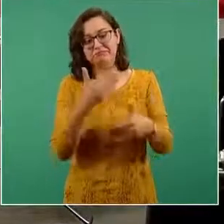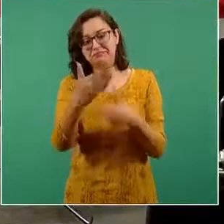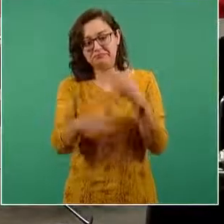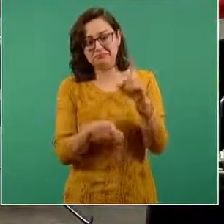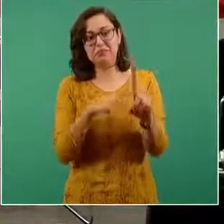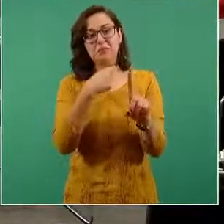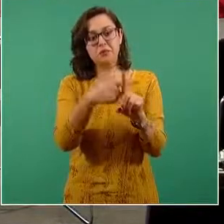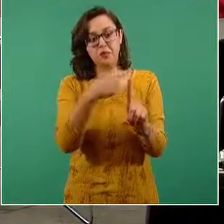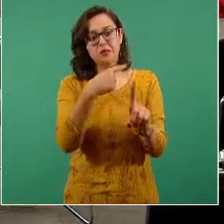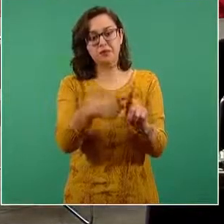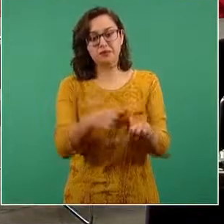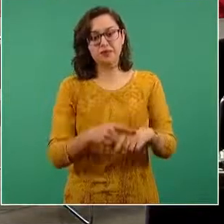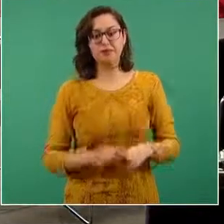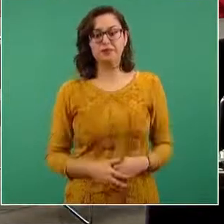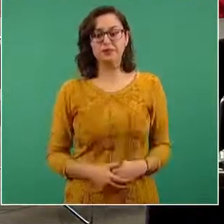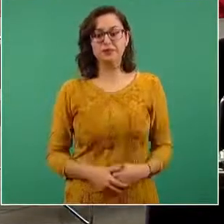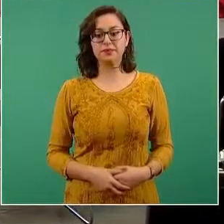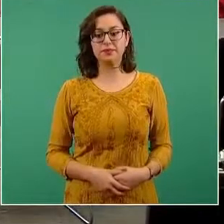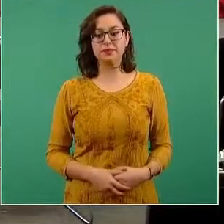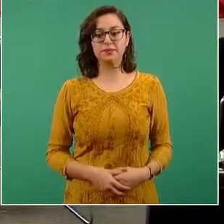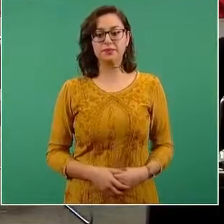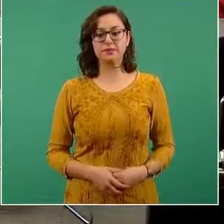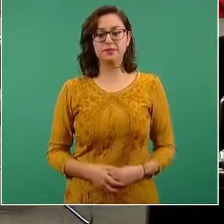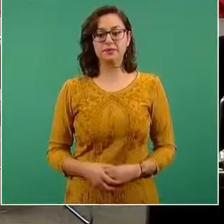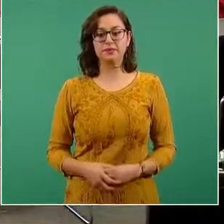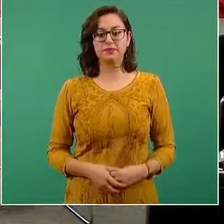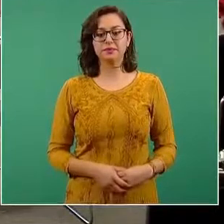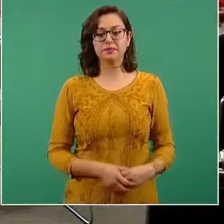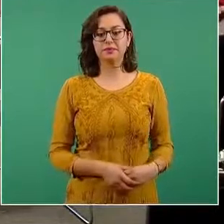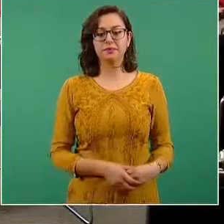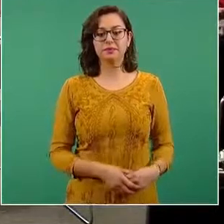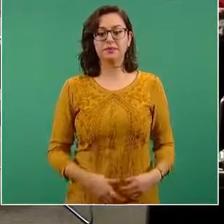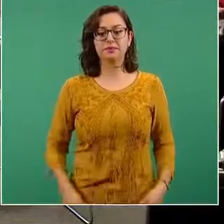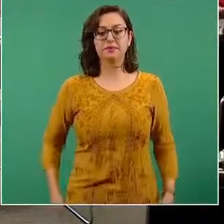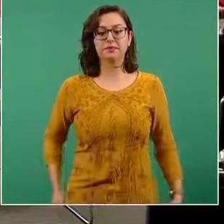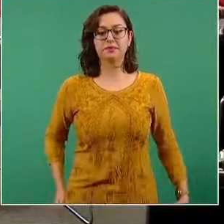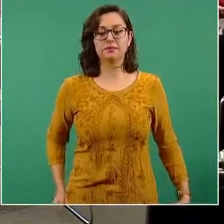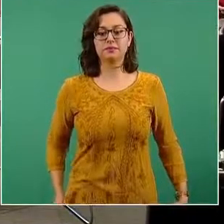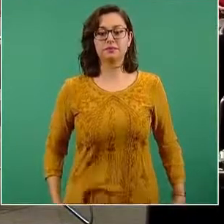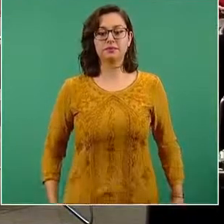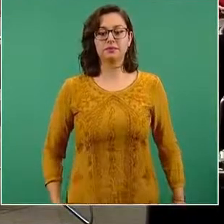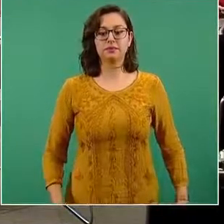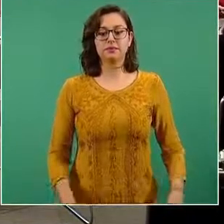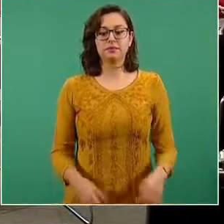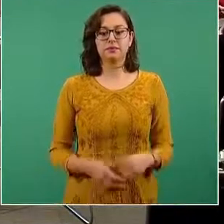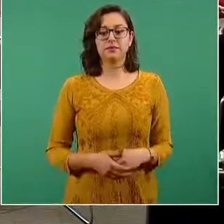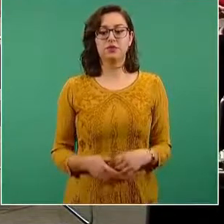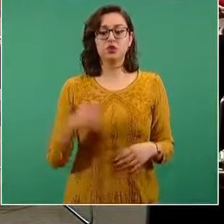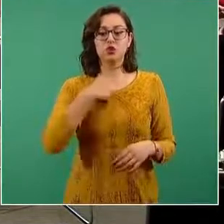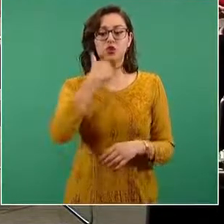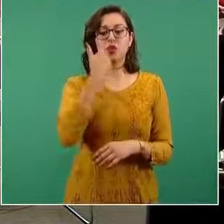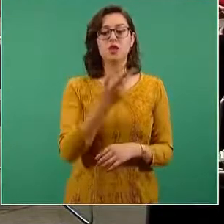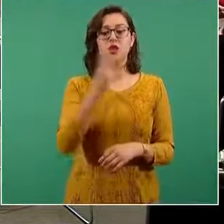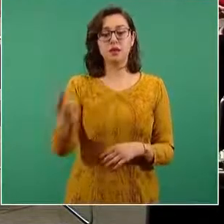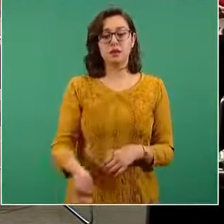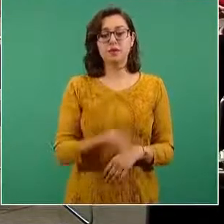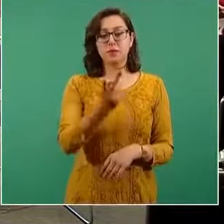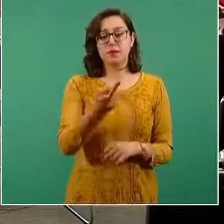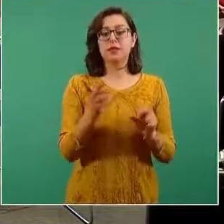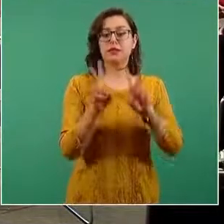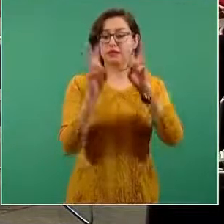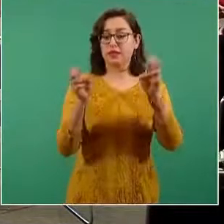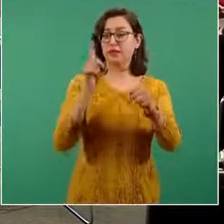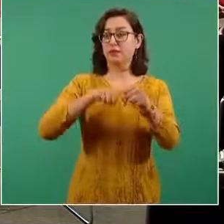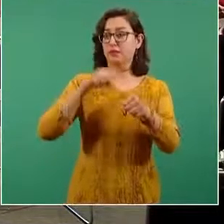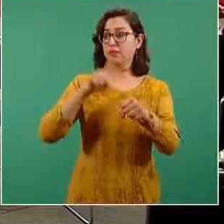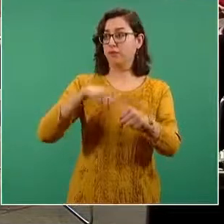posible. Yo quería preguntarle, maestro Góngora, si para efectos del semáforo de riesgo